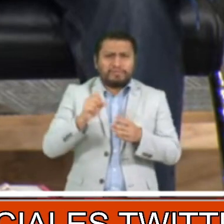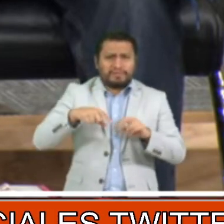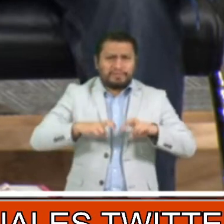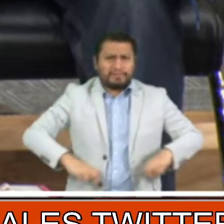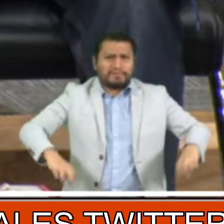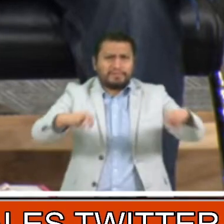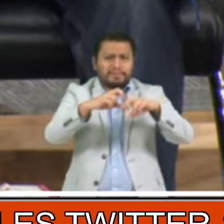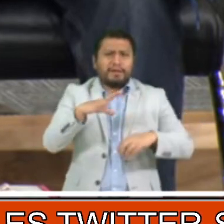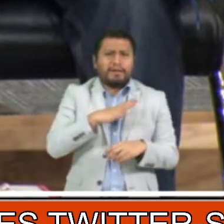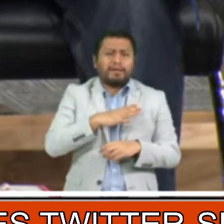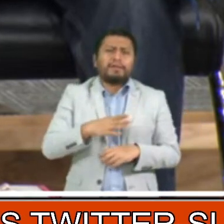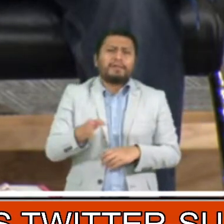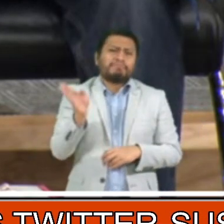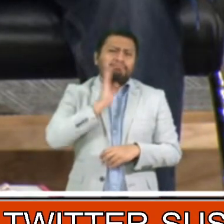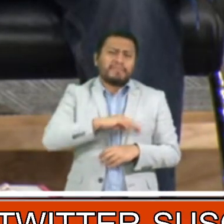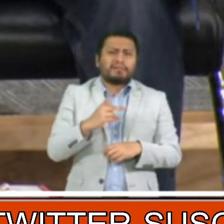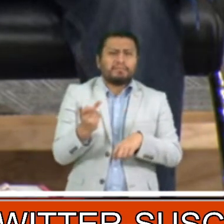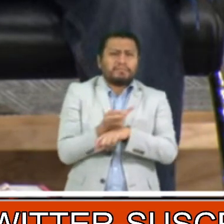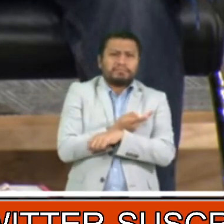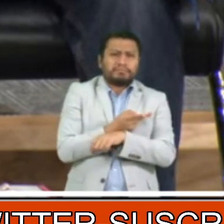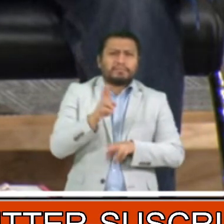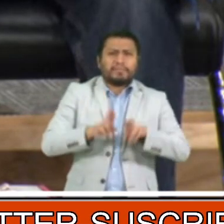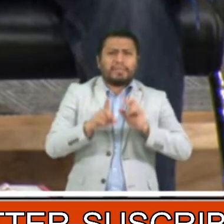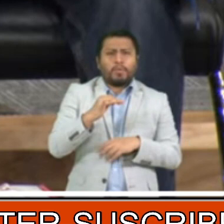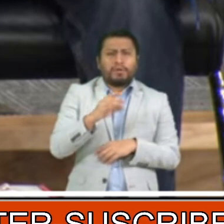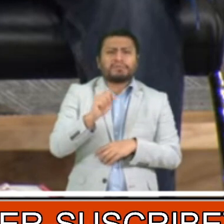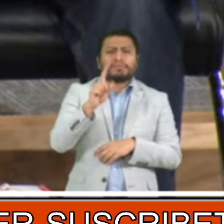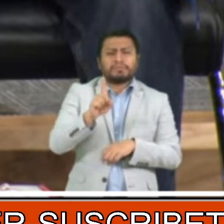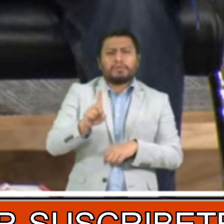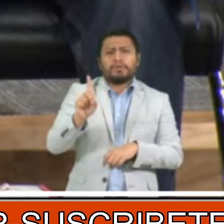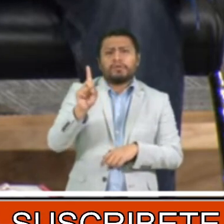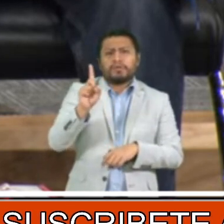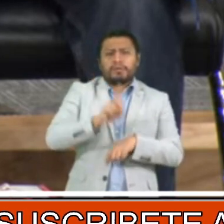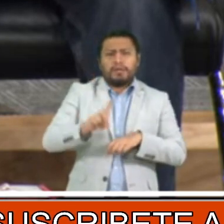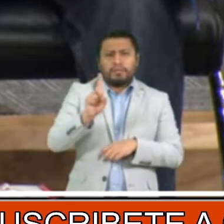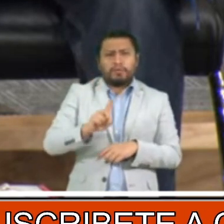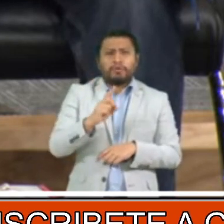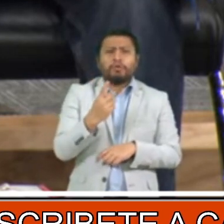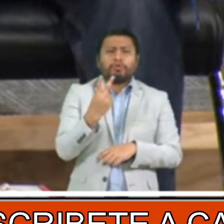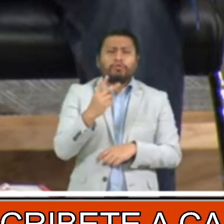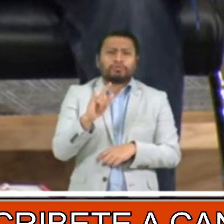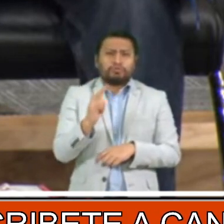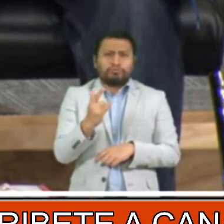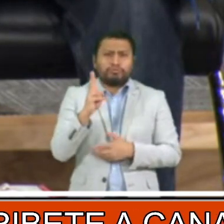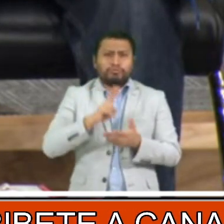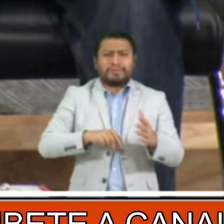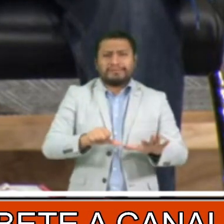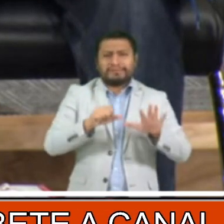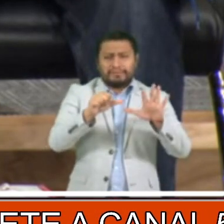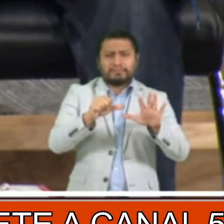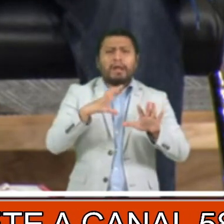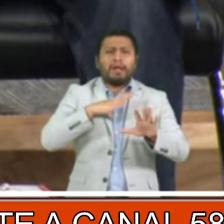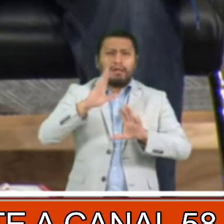un desafortunado episodio democrático. Aquel domingo 2 de julio de 2006 se consumó una traición a la